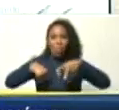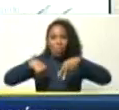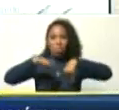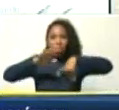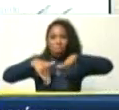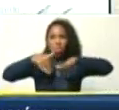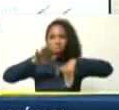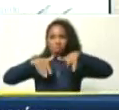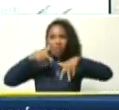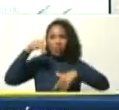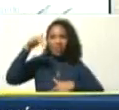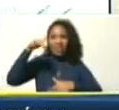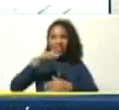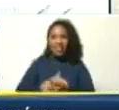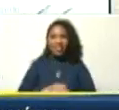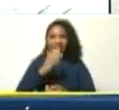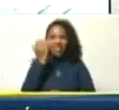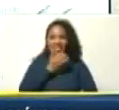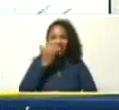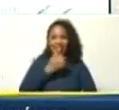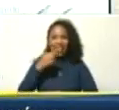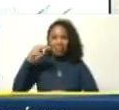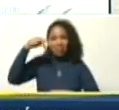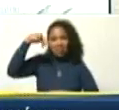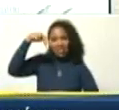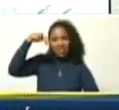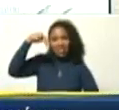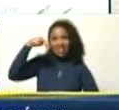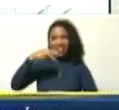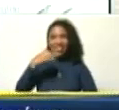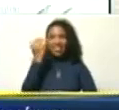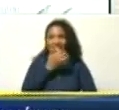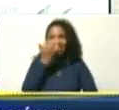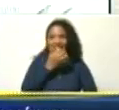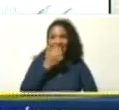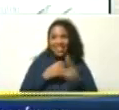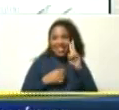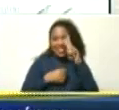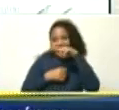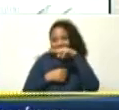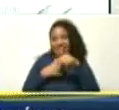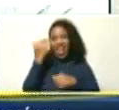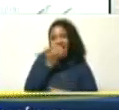mira. Las patitas le quedan así.